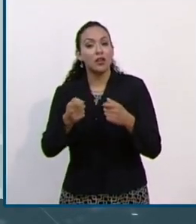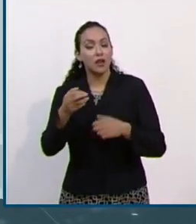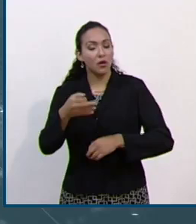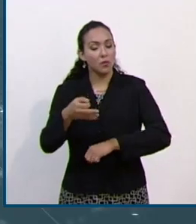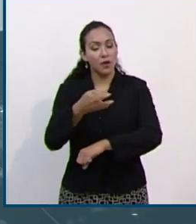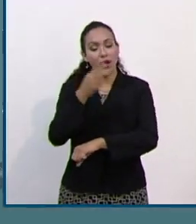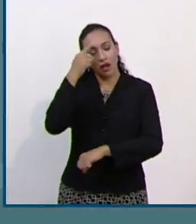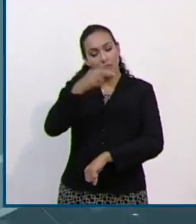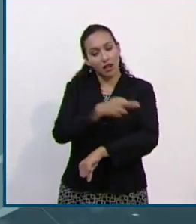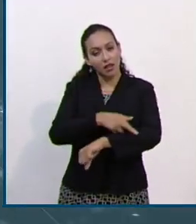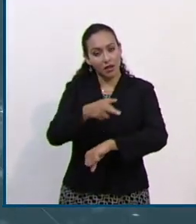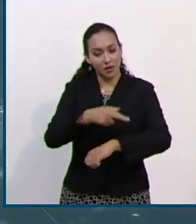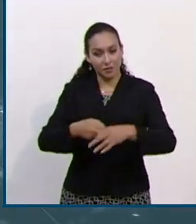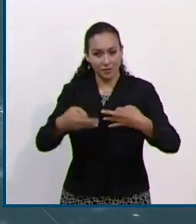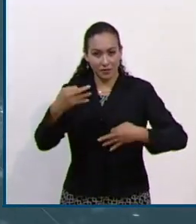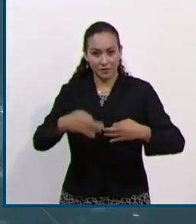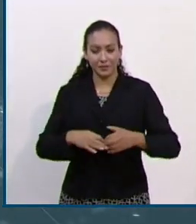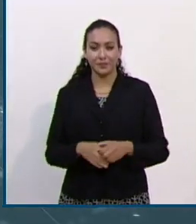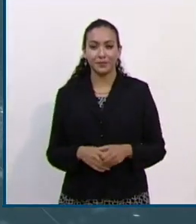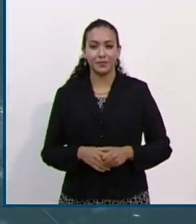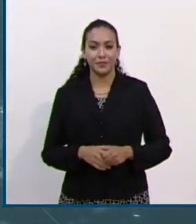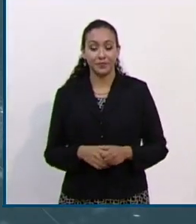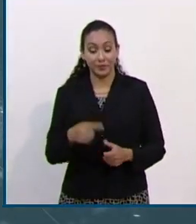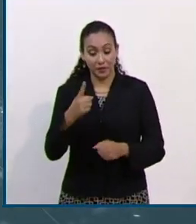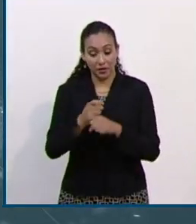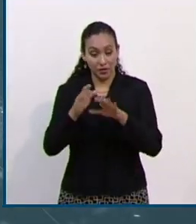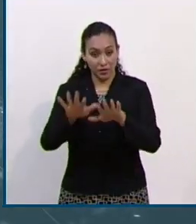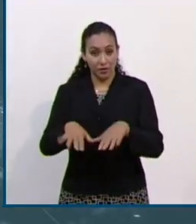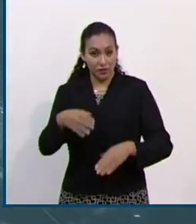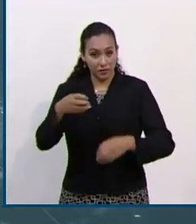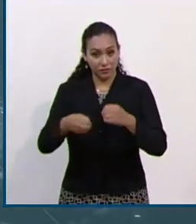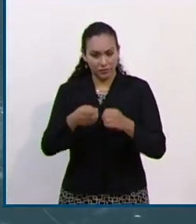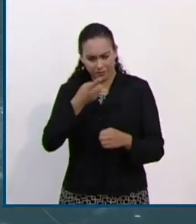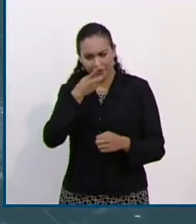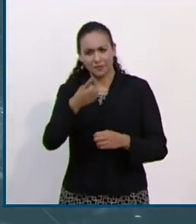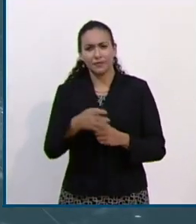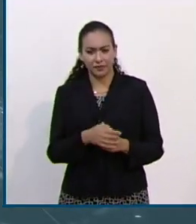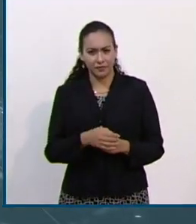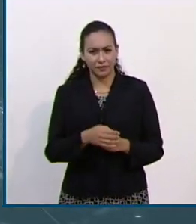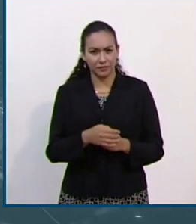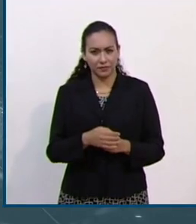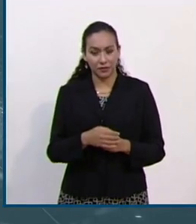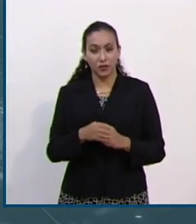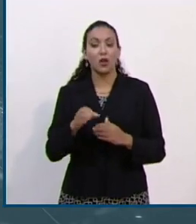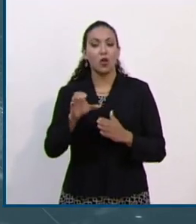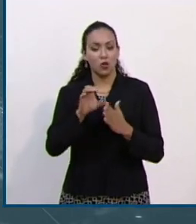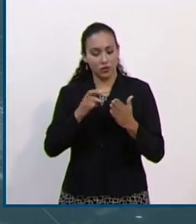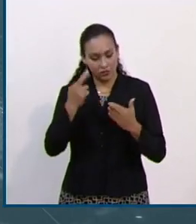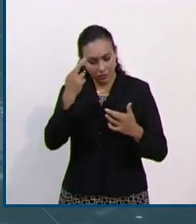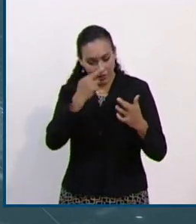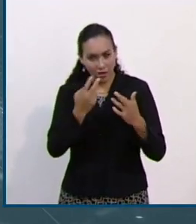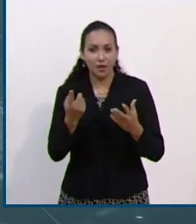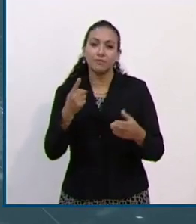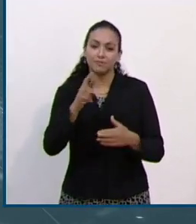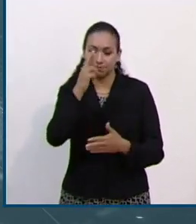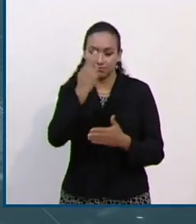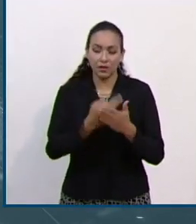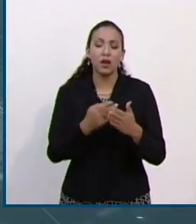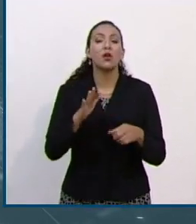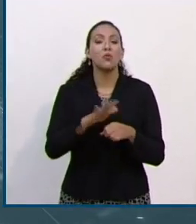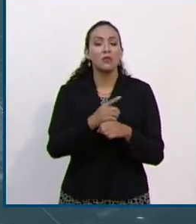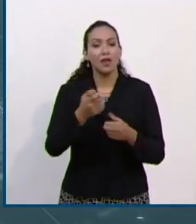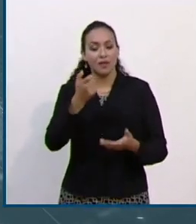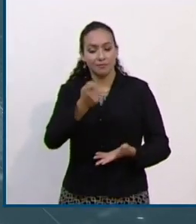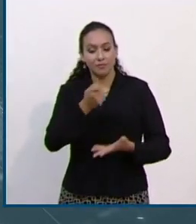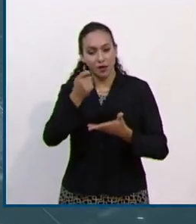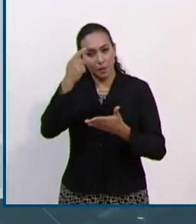procedencia. La primera sala de la Corte determinó que es inconstitucional reducir los fondos destinados a la